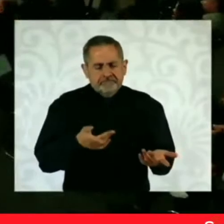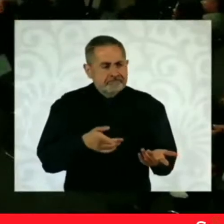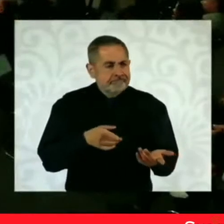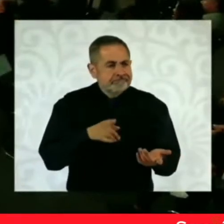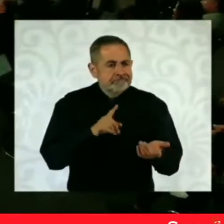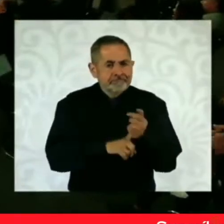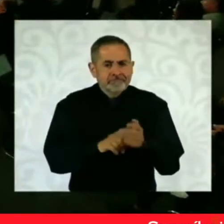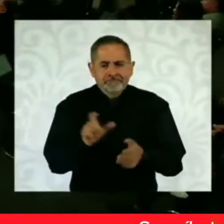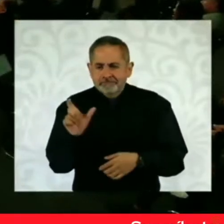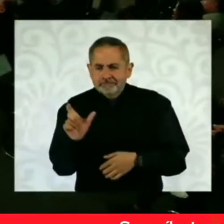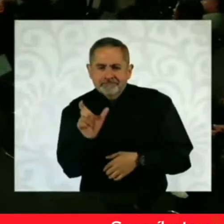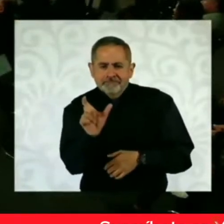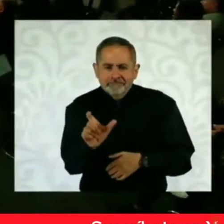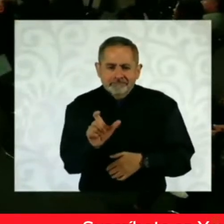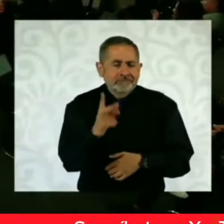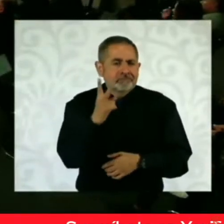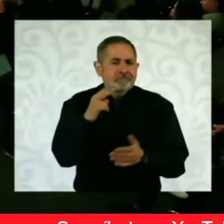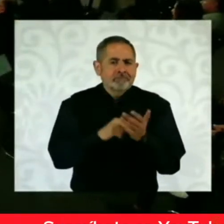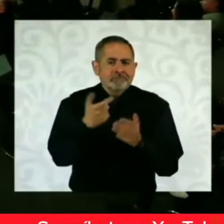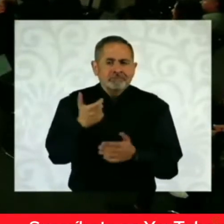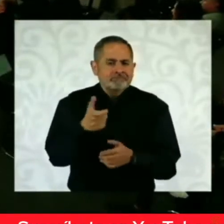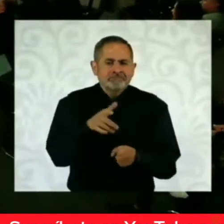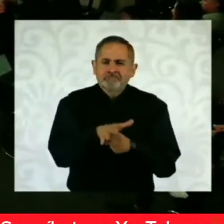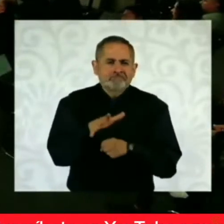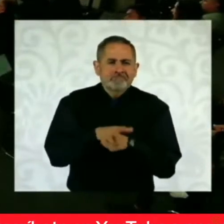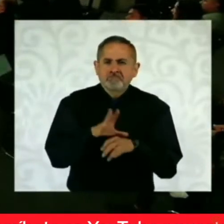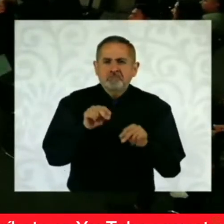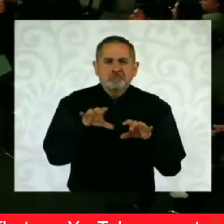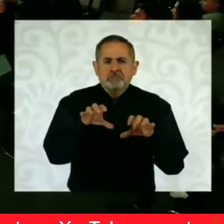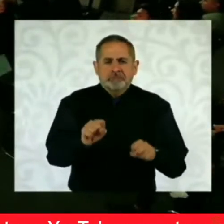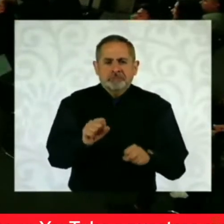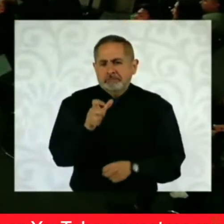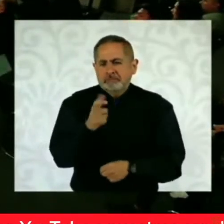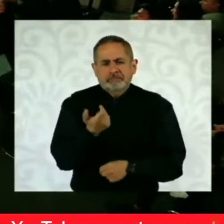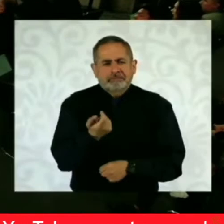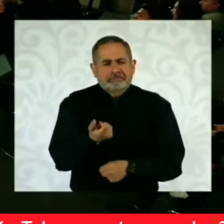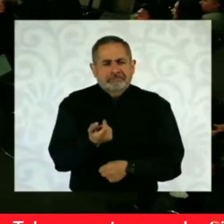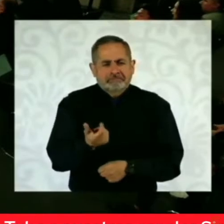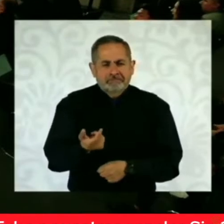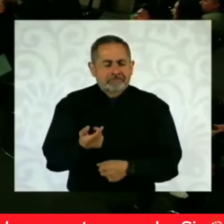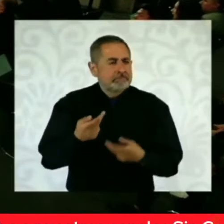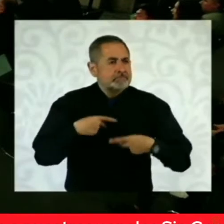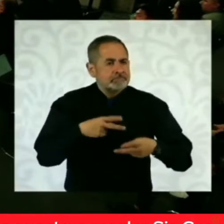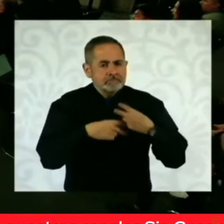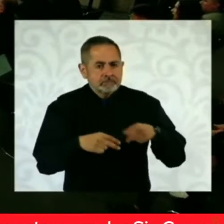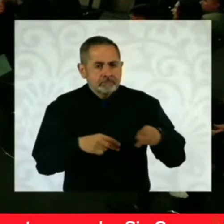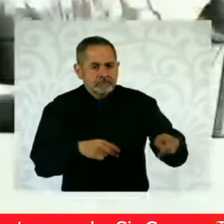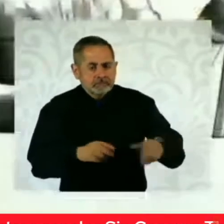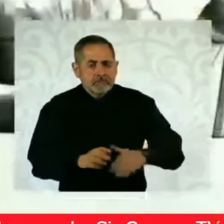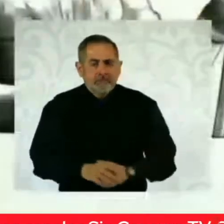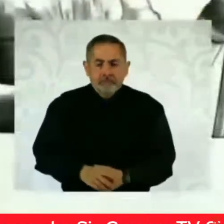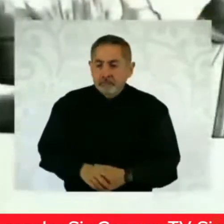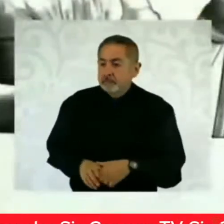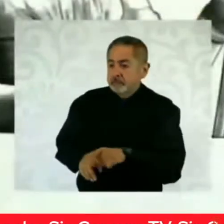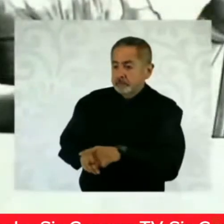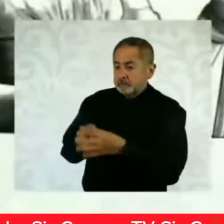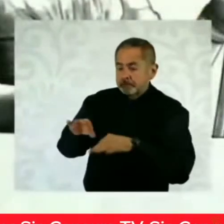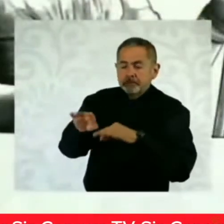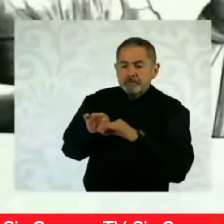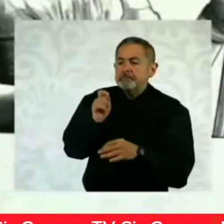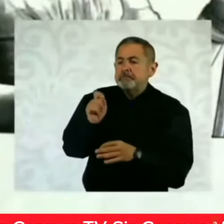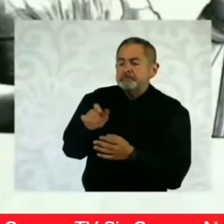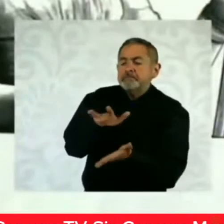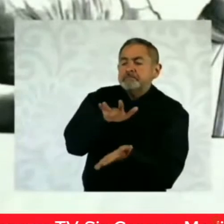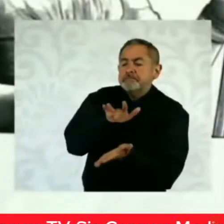insuficiente la tarjeta con 2,000 pesos para las personas que regresen. Es importante porque es un